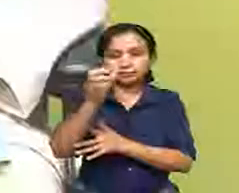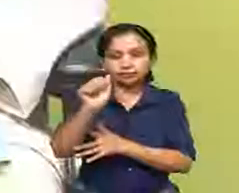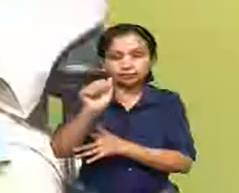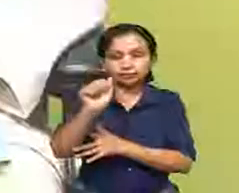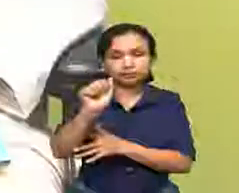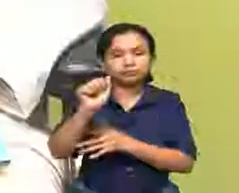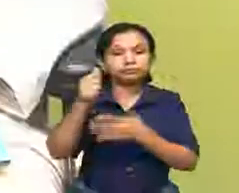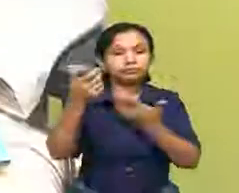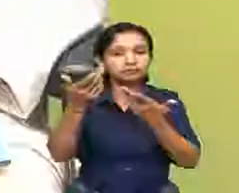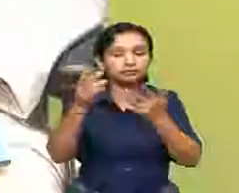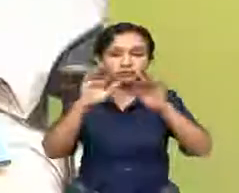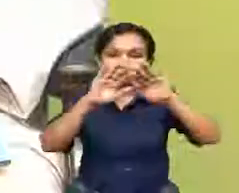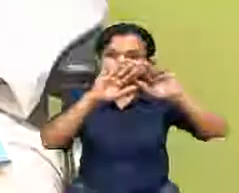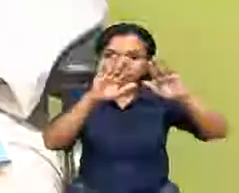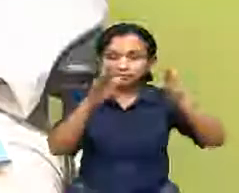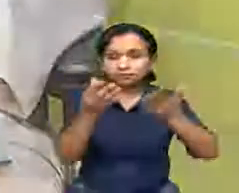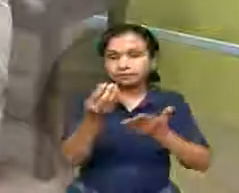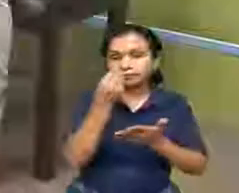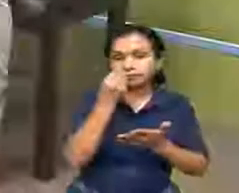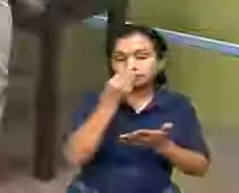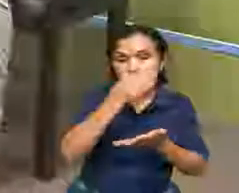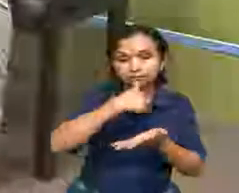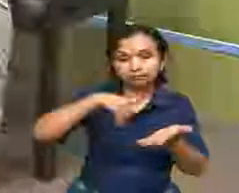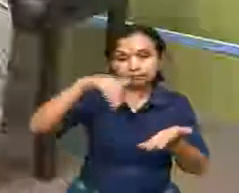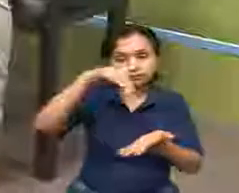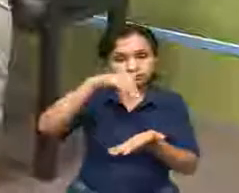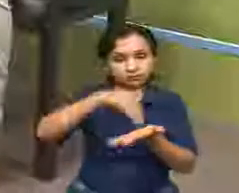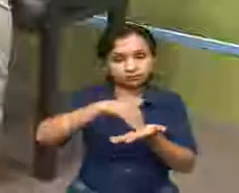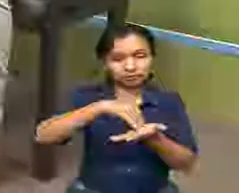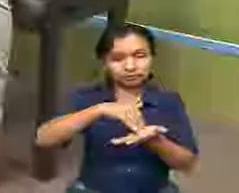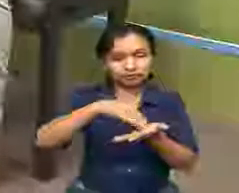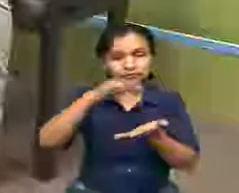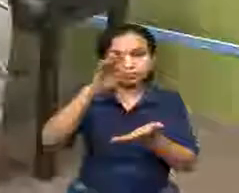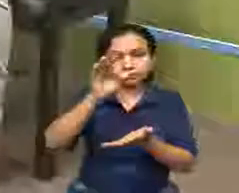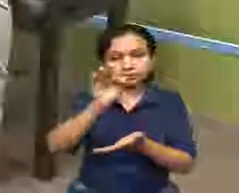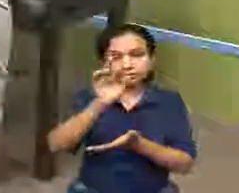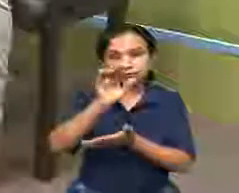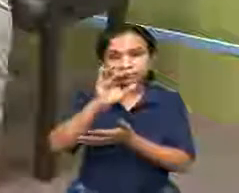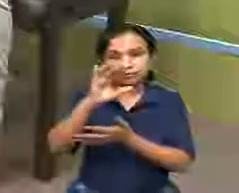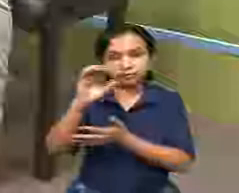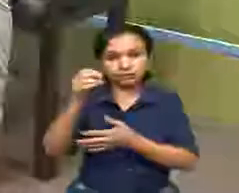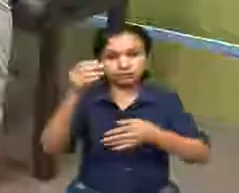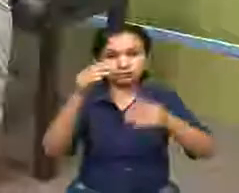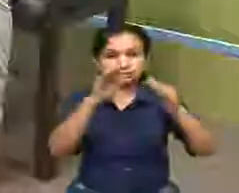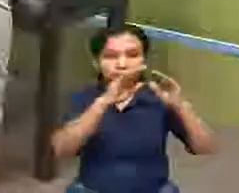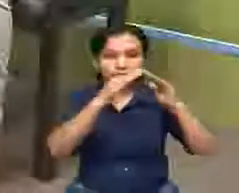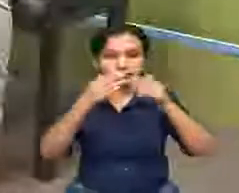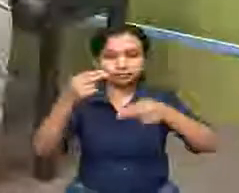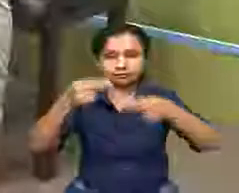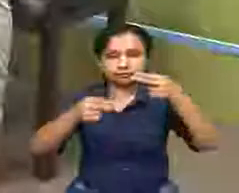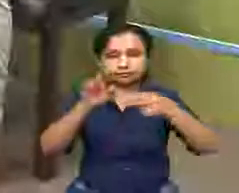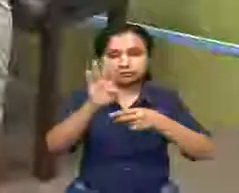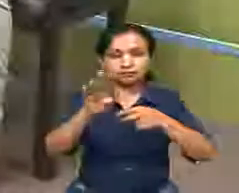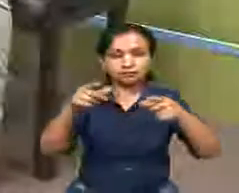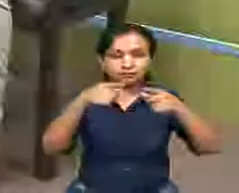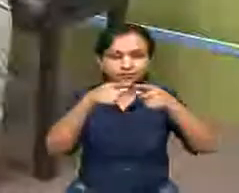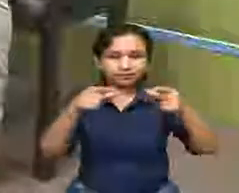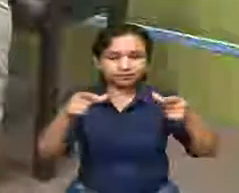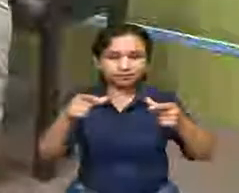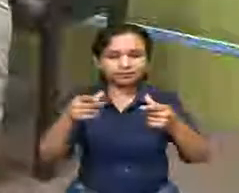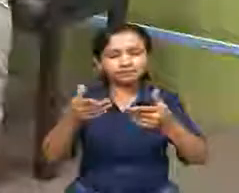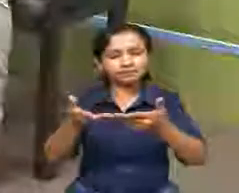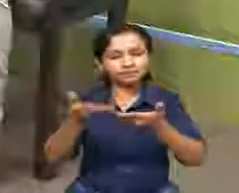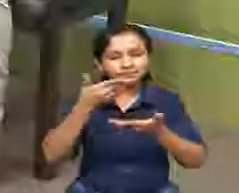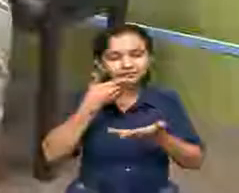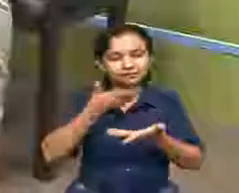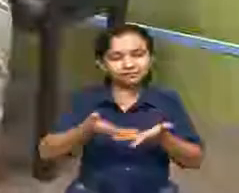es nutricionista del Centro de Salud Francisco Buitrago, ubicado en el distrito número 4 de Managua. Buenas tardes,